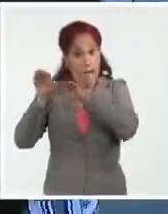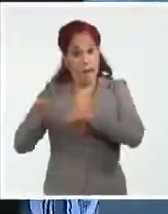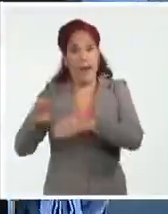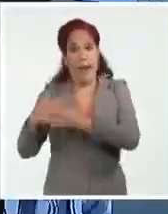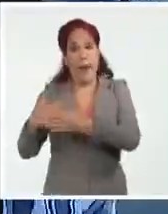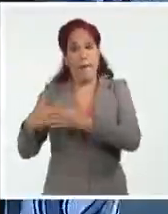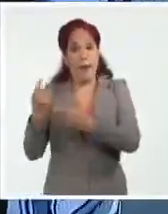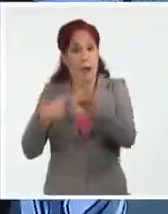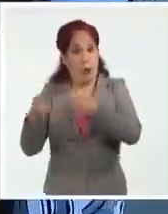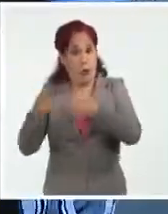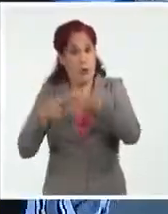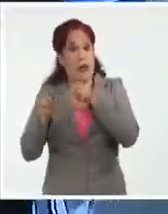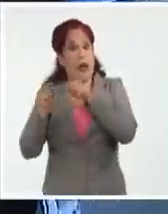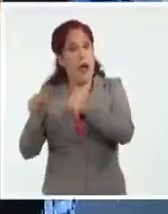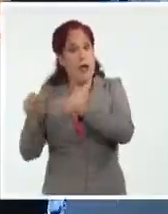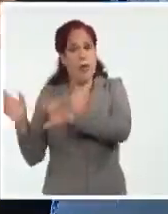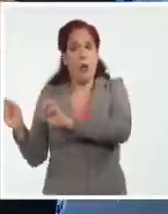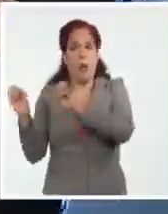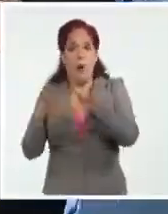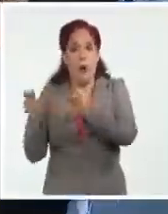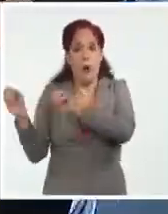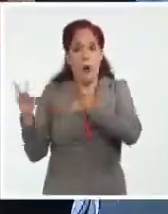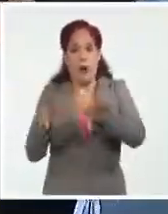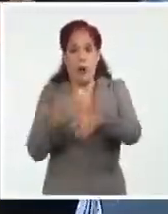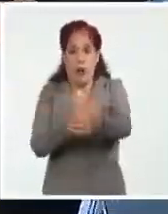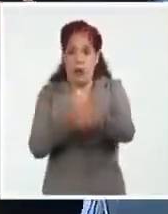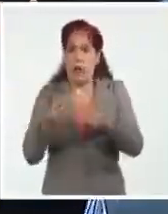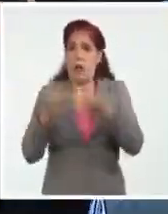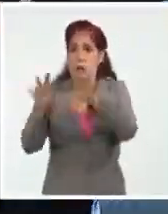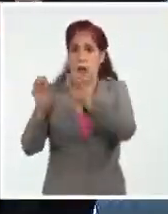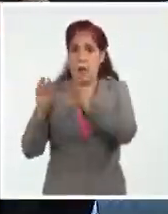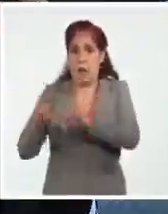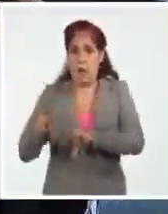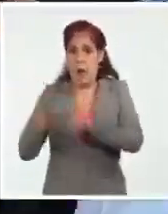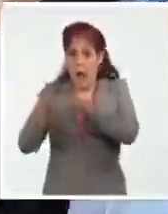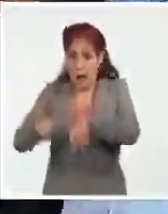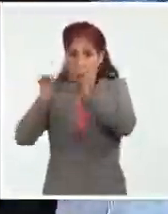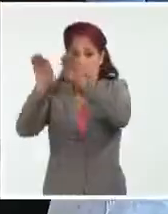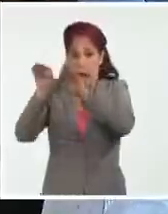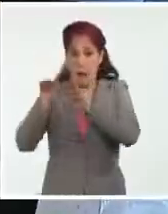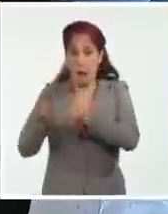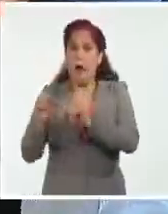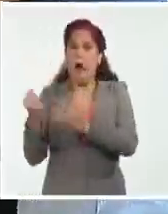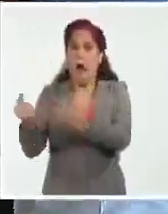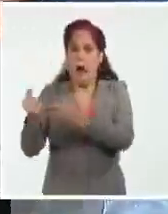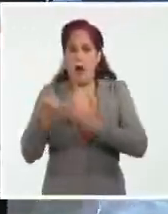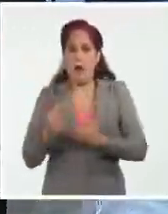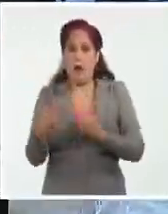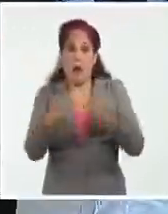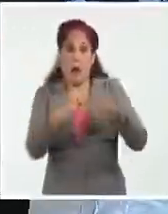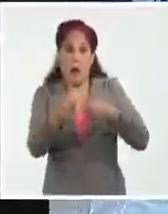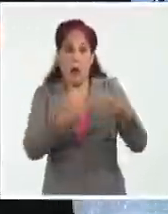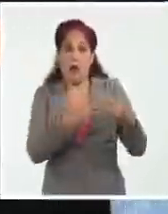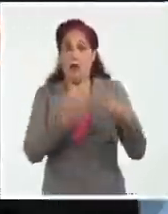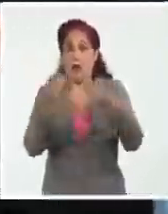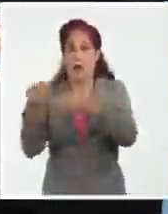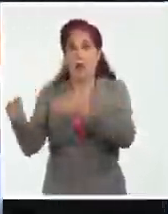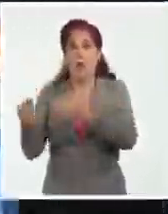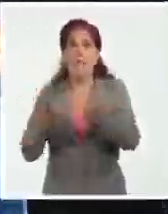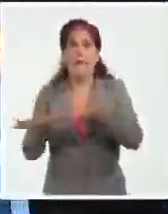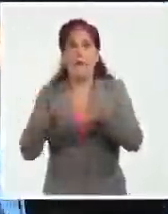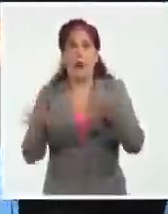Gran Comercial, a donde han sido trasladadas las donaciones, y un grupo de personas vinculadas a entidades del comercio en el país preparan